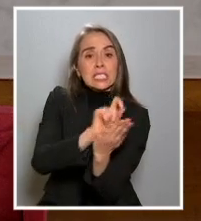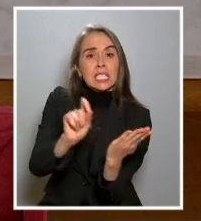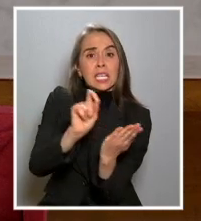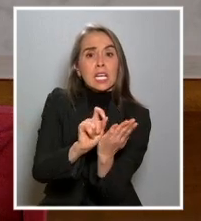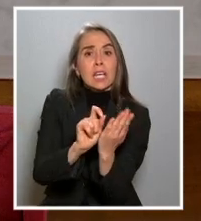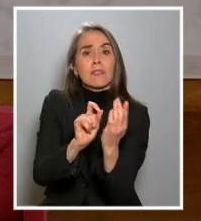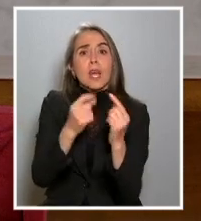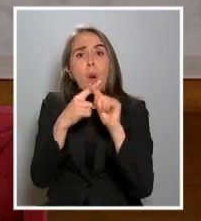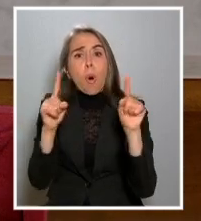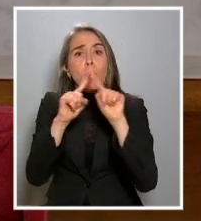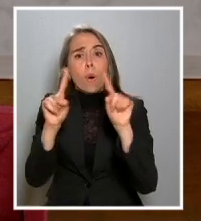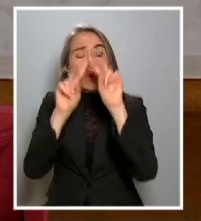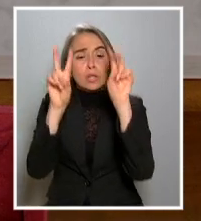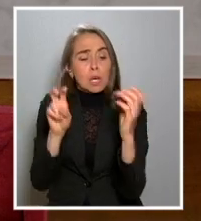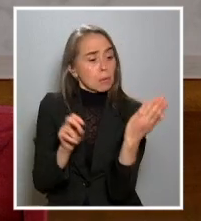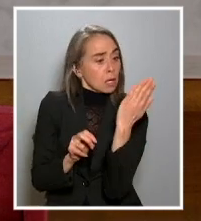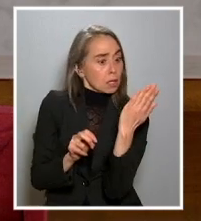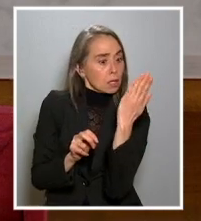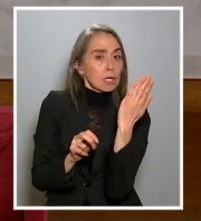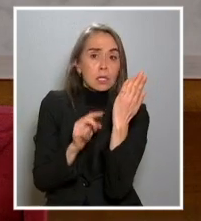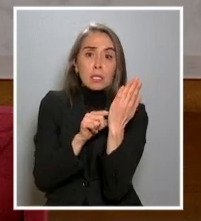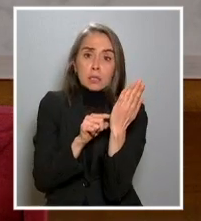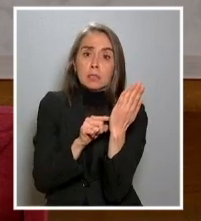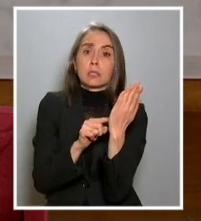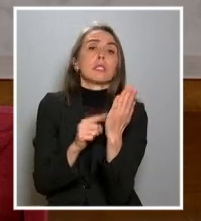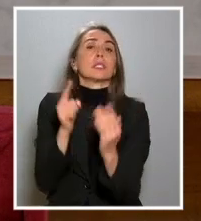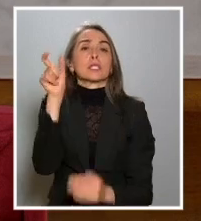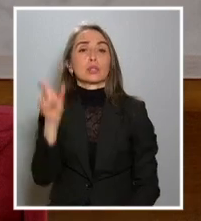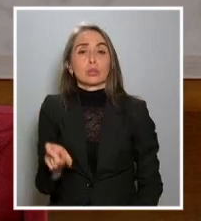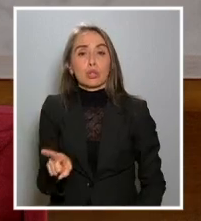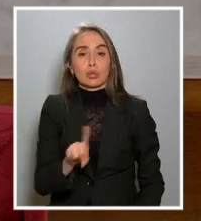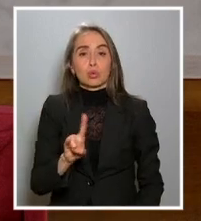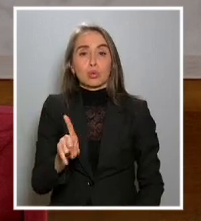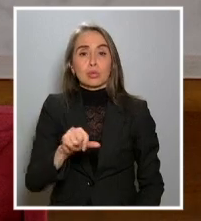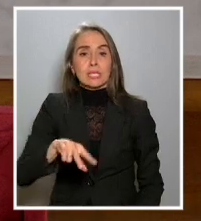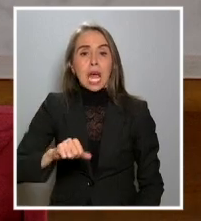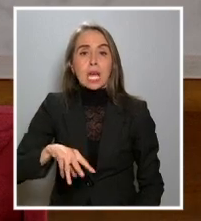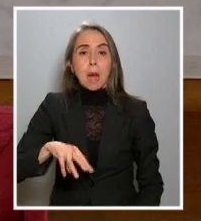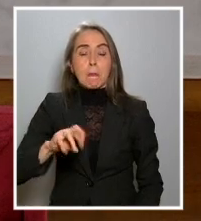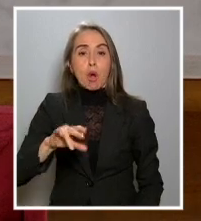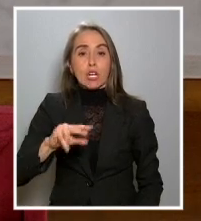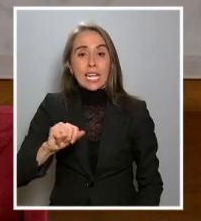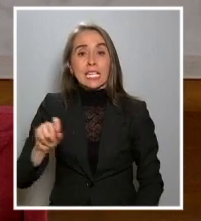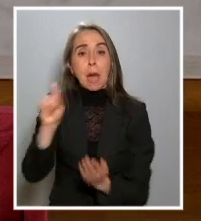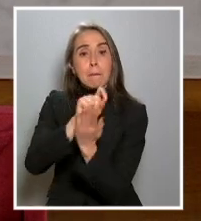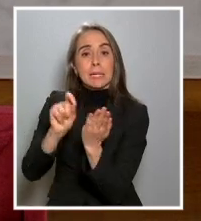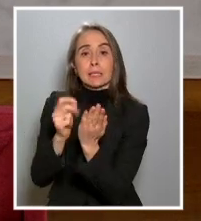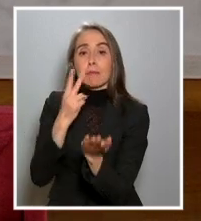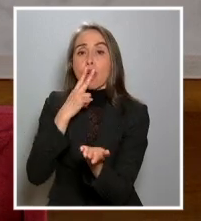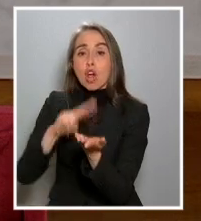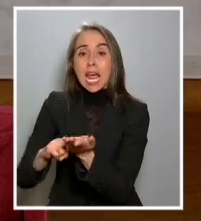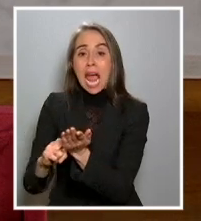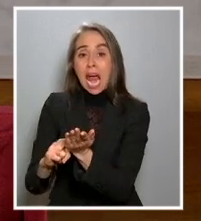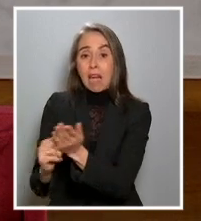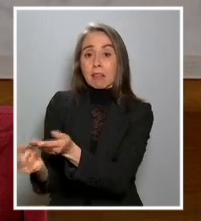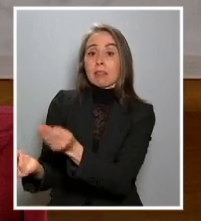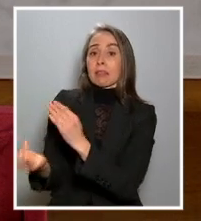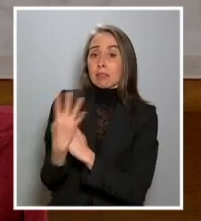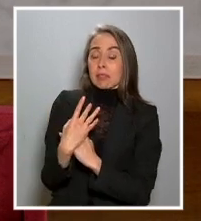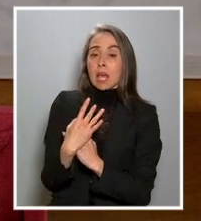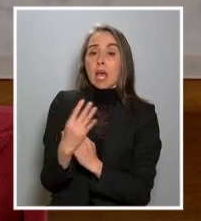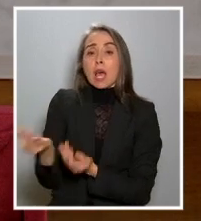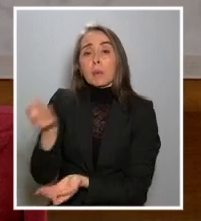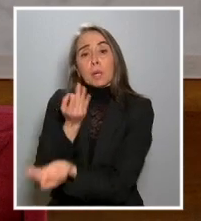temas. Una de ellas fue Susana Moreira, quien me escribió para compartirme lo